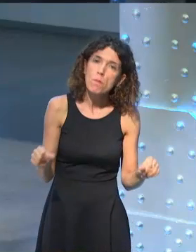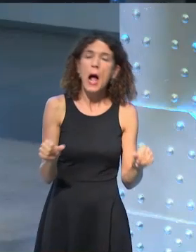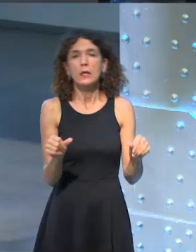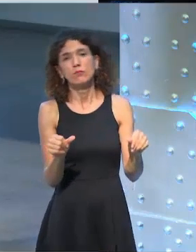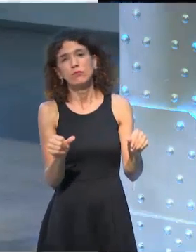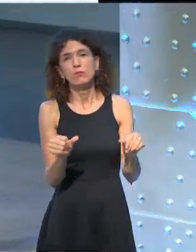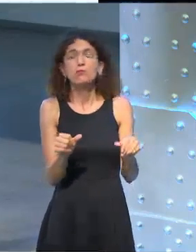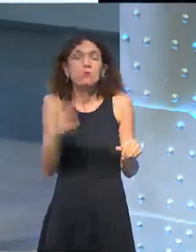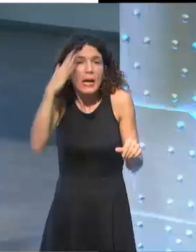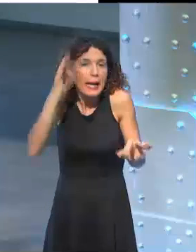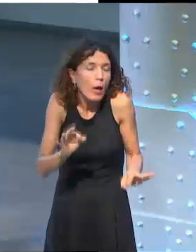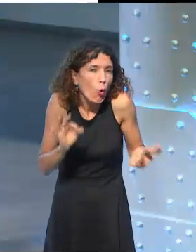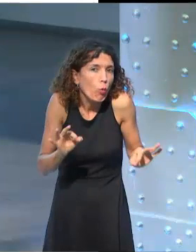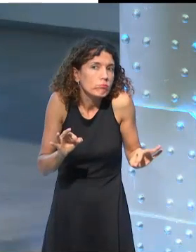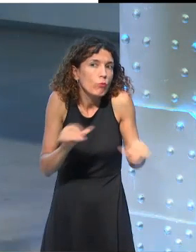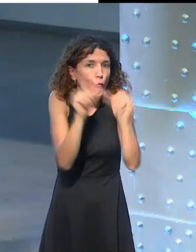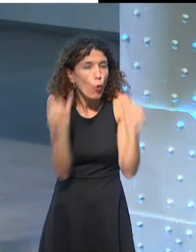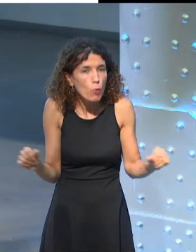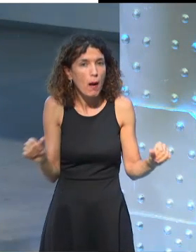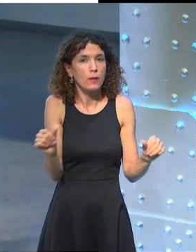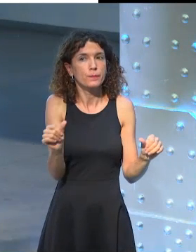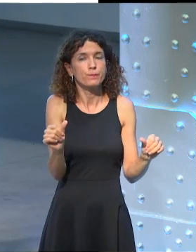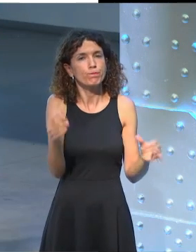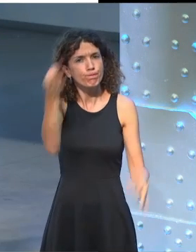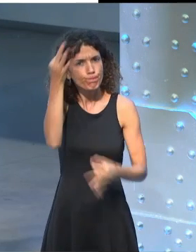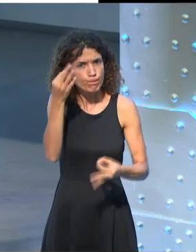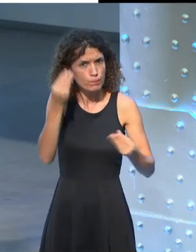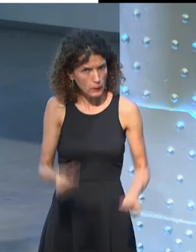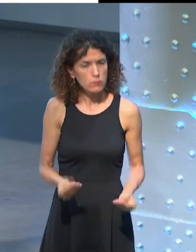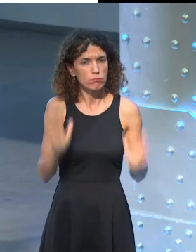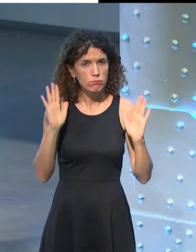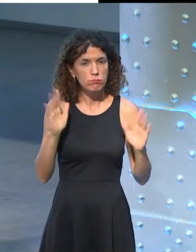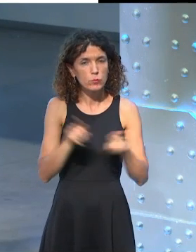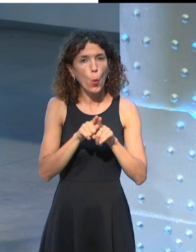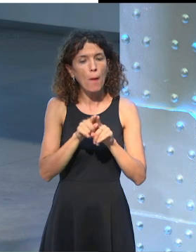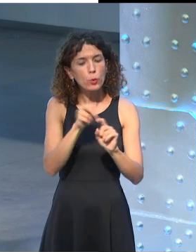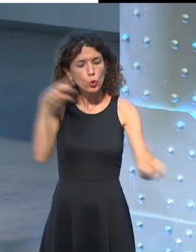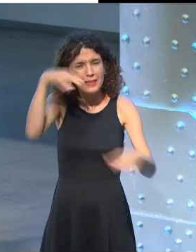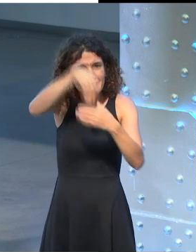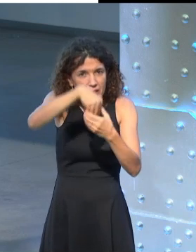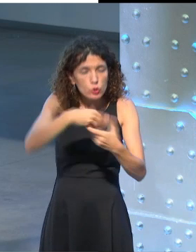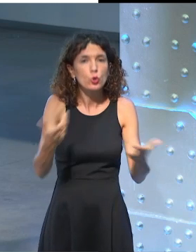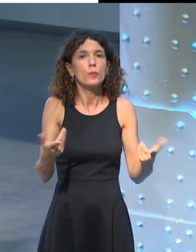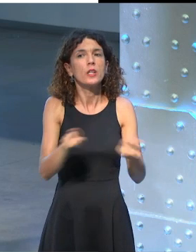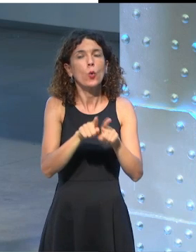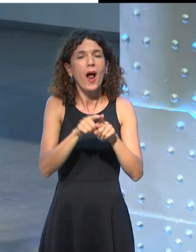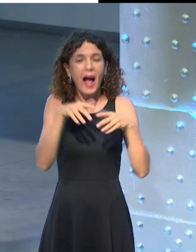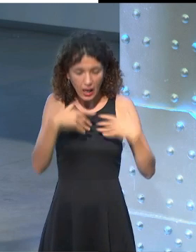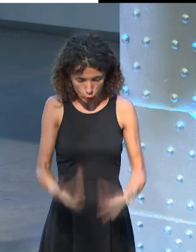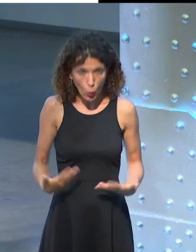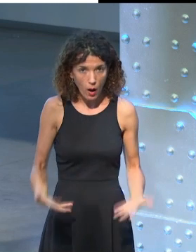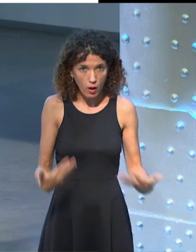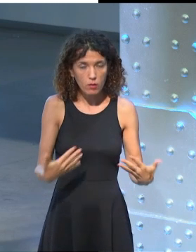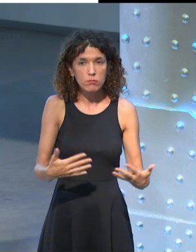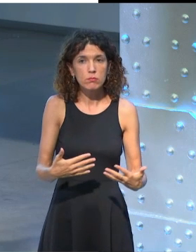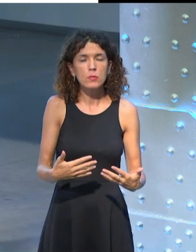bastante, creo, ilustrada y rigurosa, una visión actual